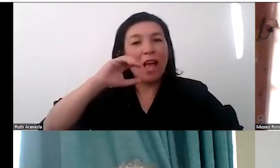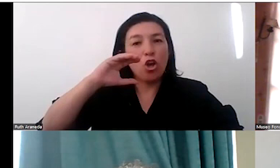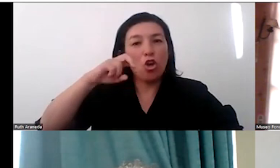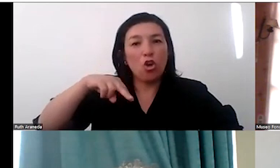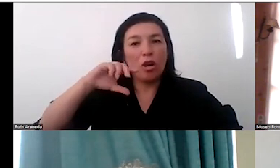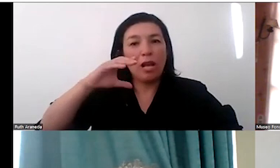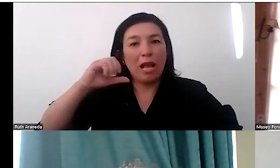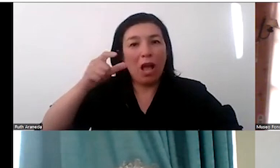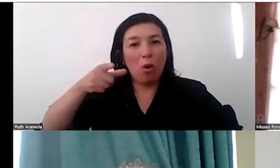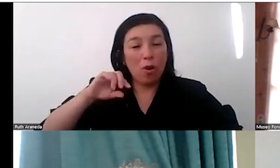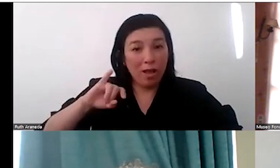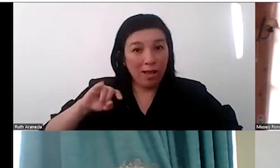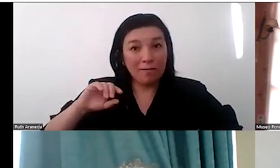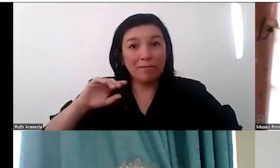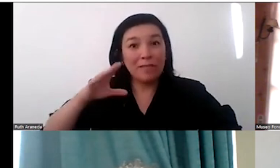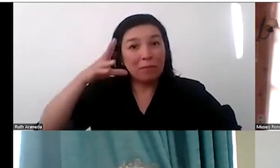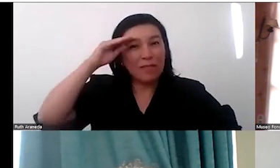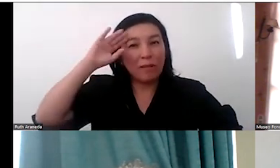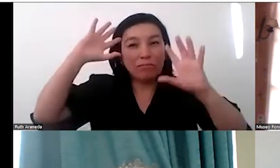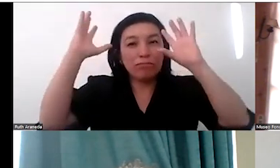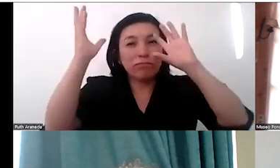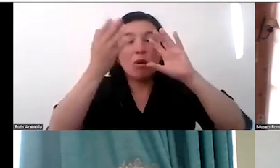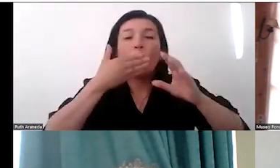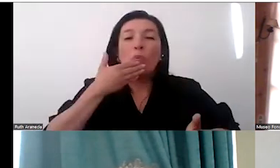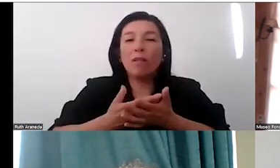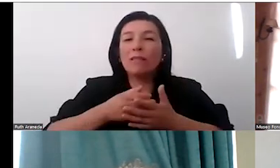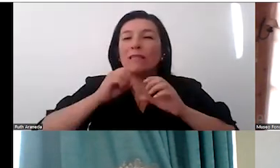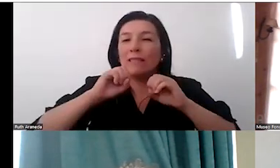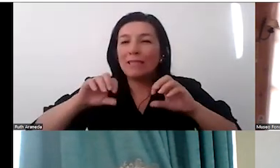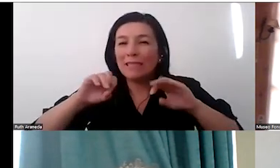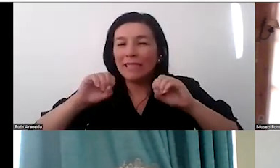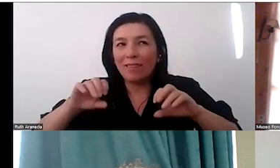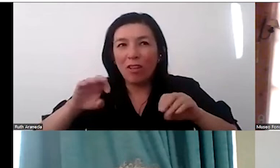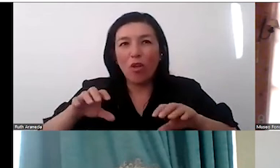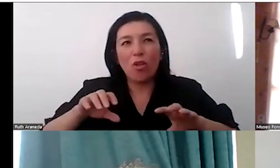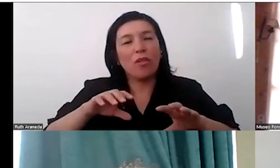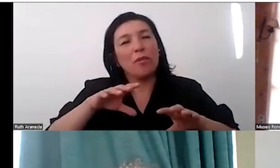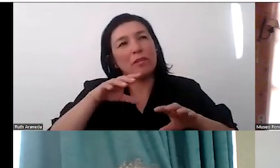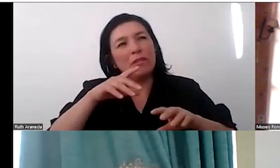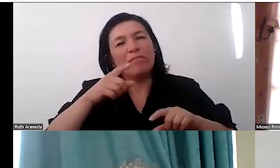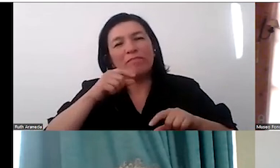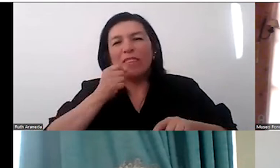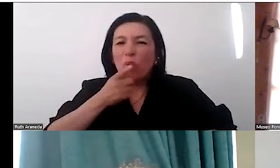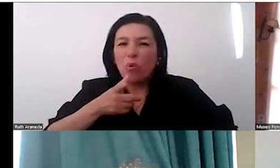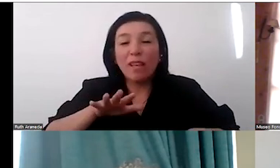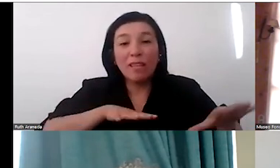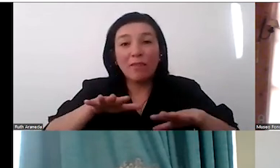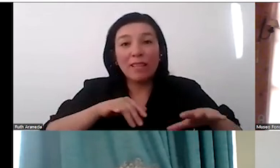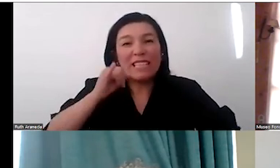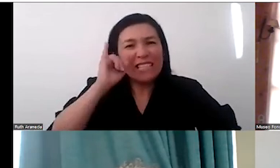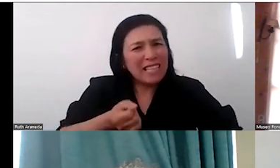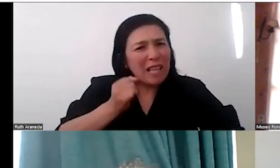agrupaciones medioambientales, cuando hacen trabajo de educación, de denuncia y actividades, siempre